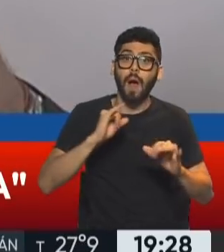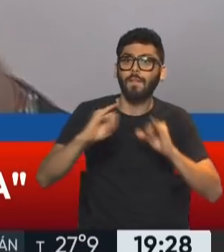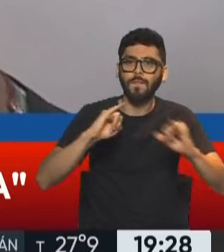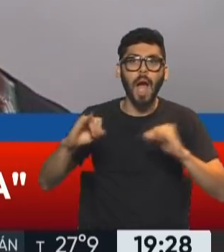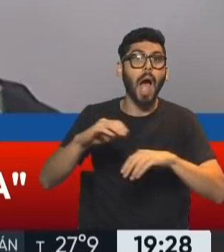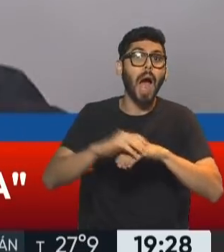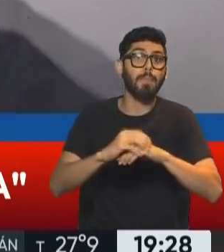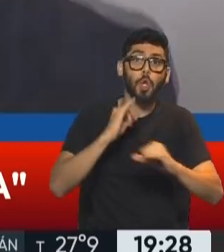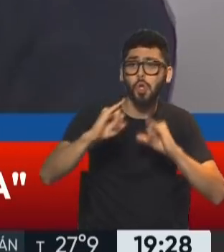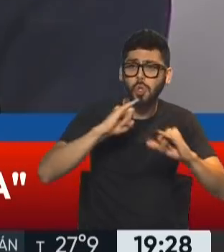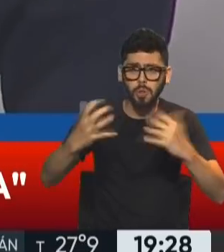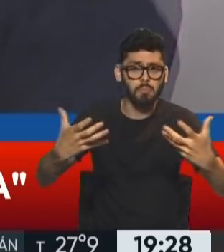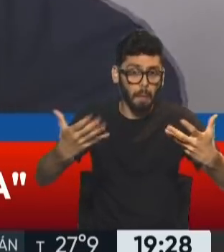amigos.